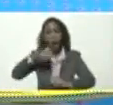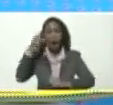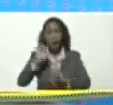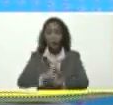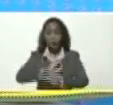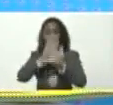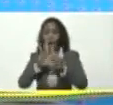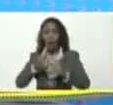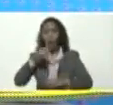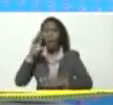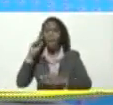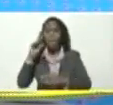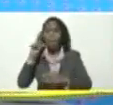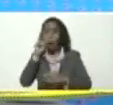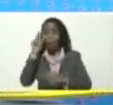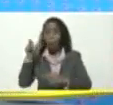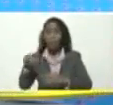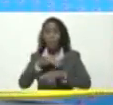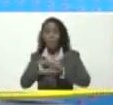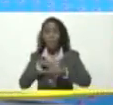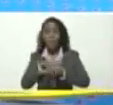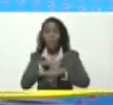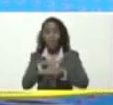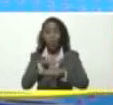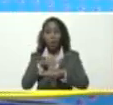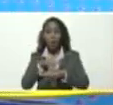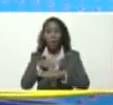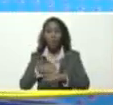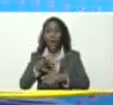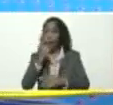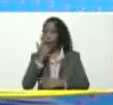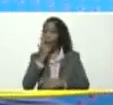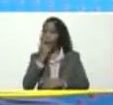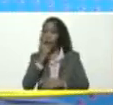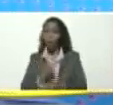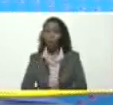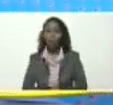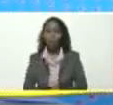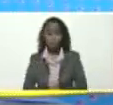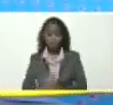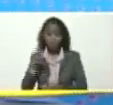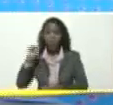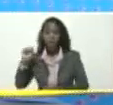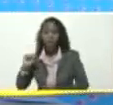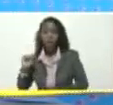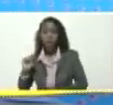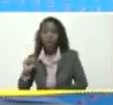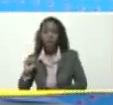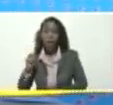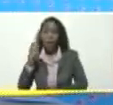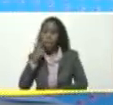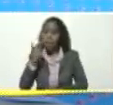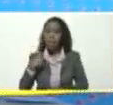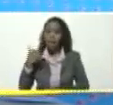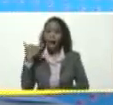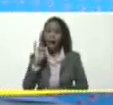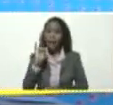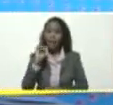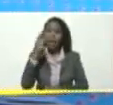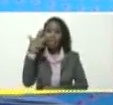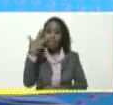declaración del ministro Remigio Ceballos, ¿correcto? Me dicen que tenemos tres